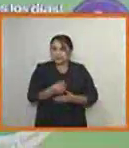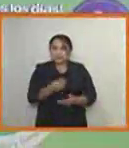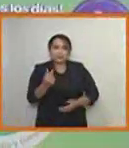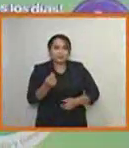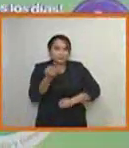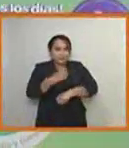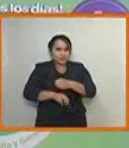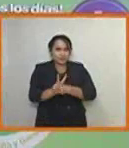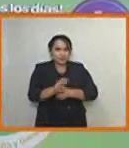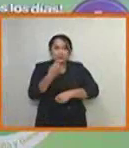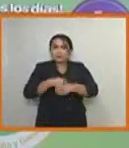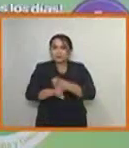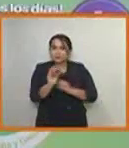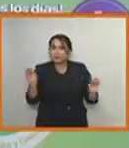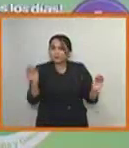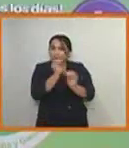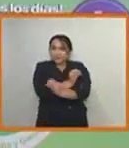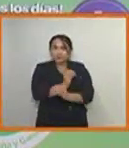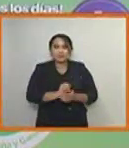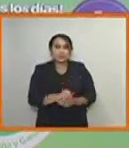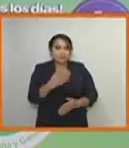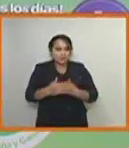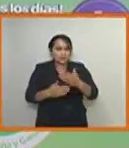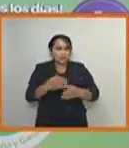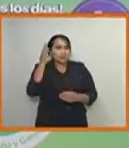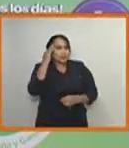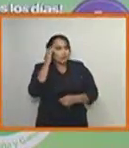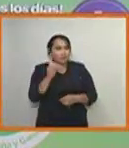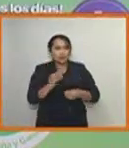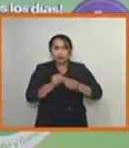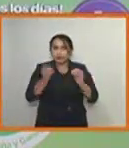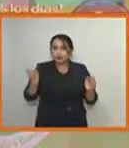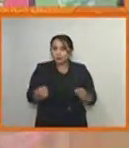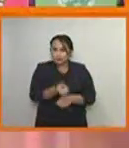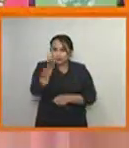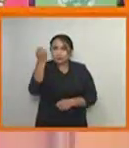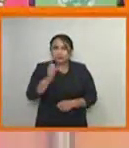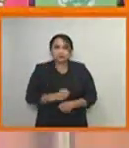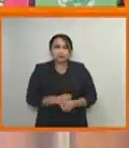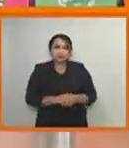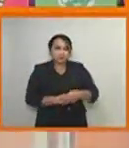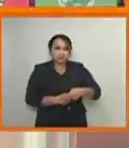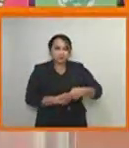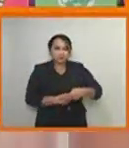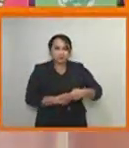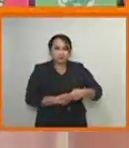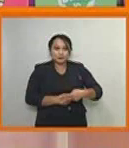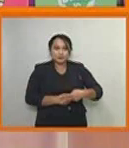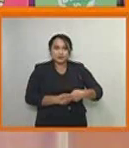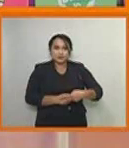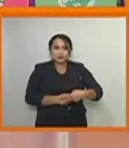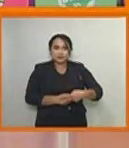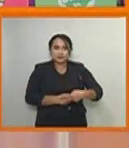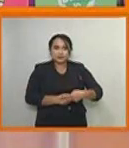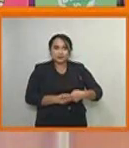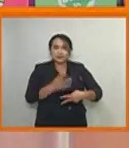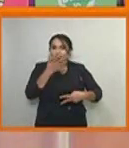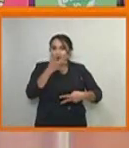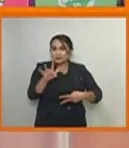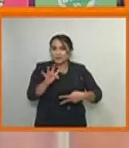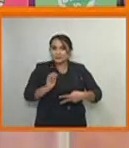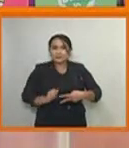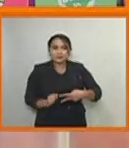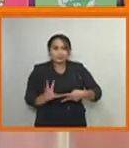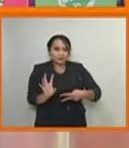con premiados y premiados mix. A continuación vamos a conocer el primer número seleccionado, primer dígito. Suerte porque este es